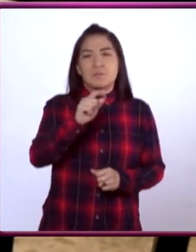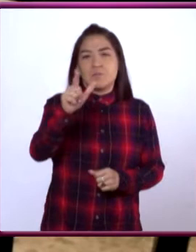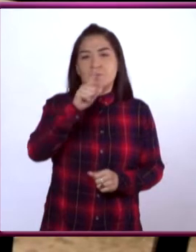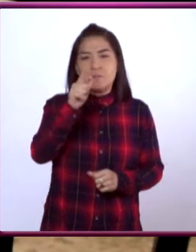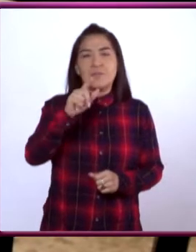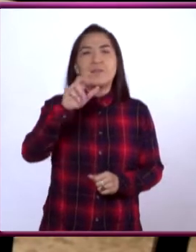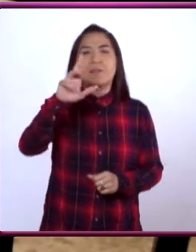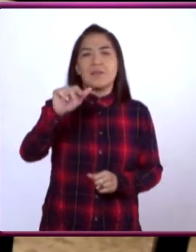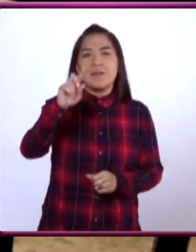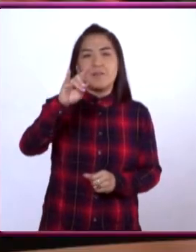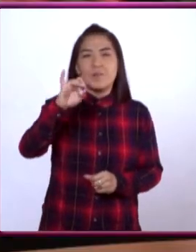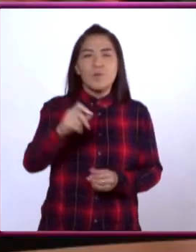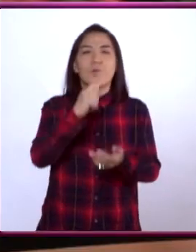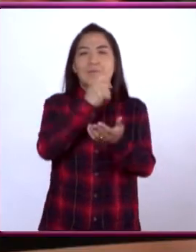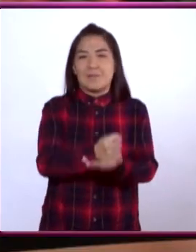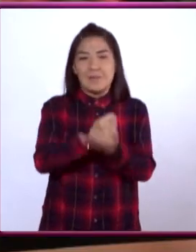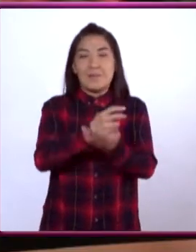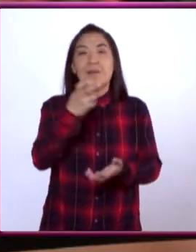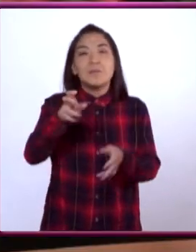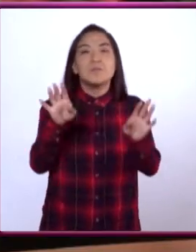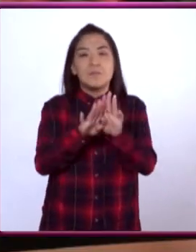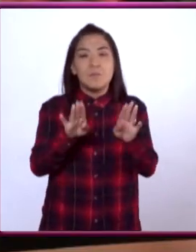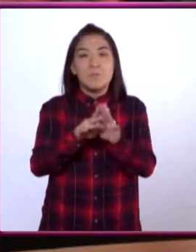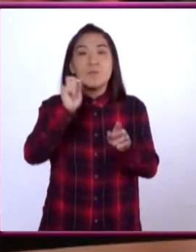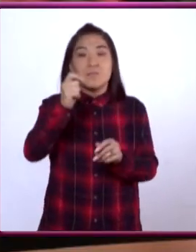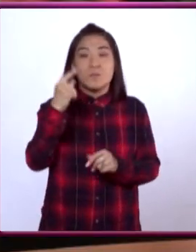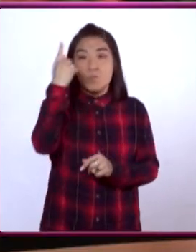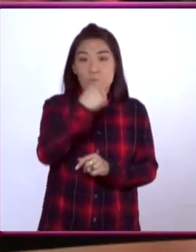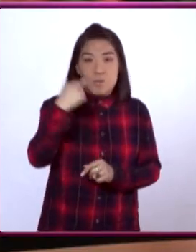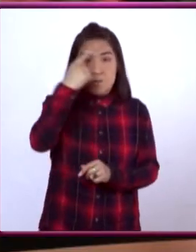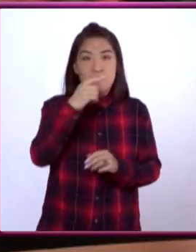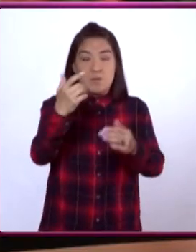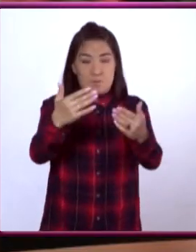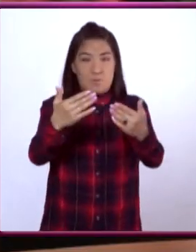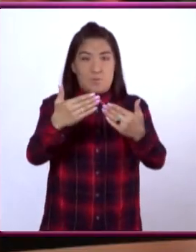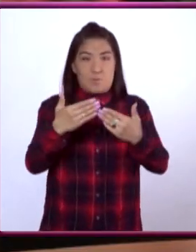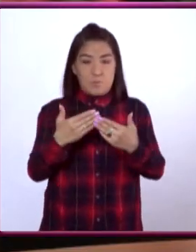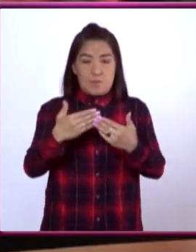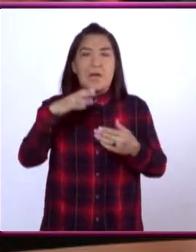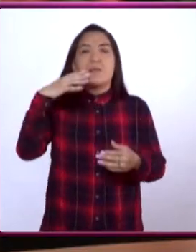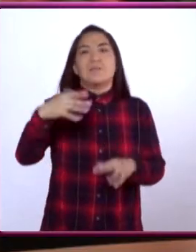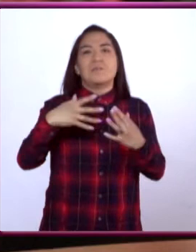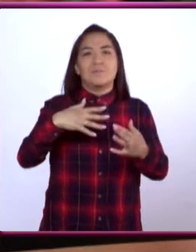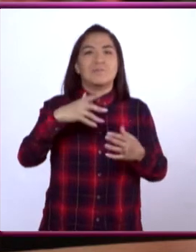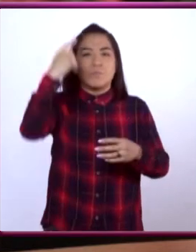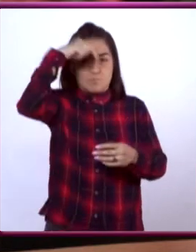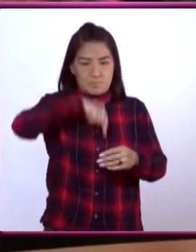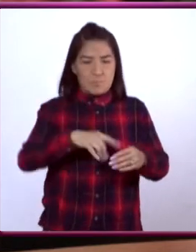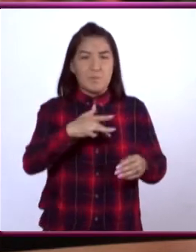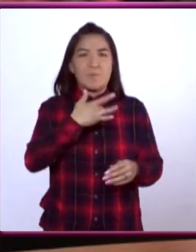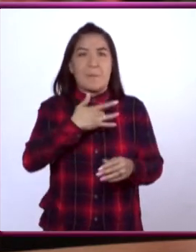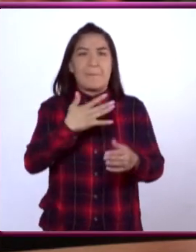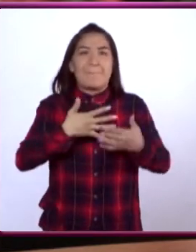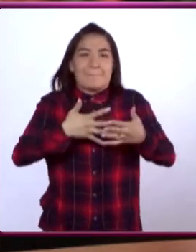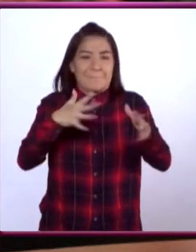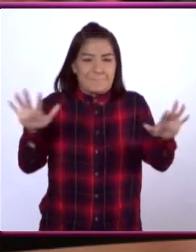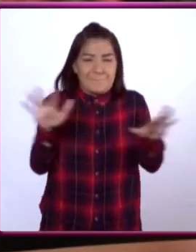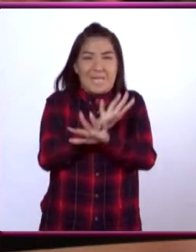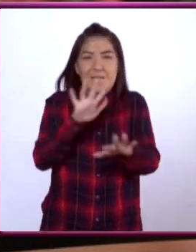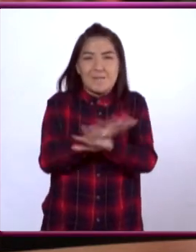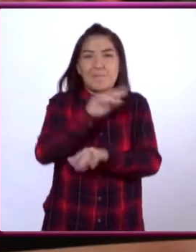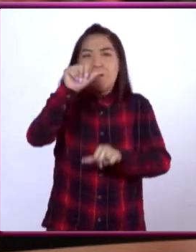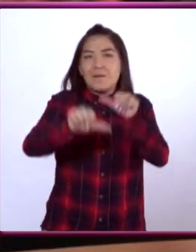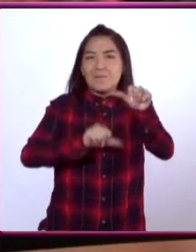el radioterapia, si nos acercamos a ella y estamos una hora, pues altera nuestra